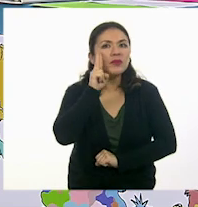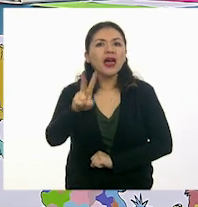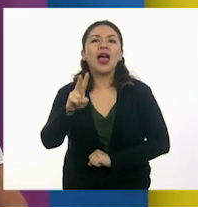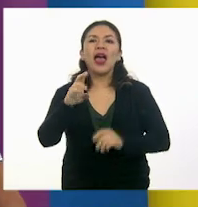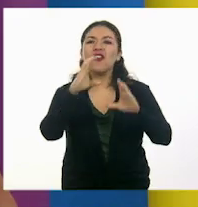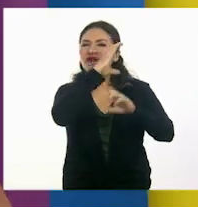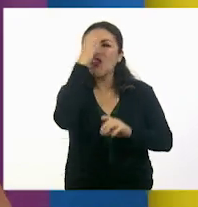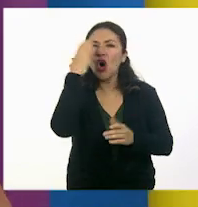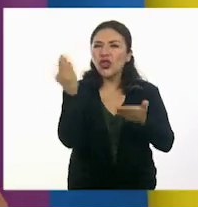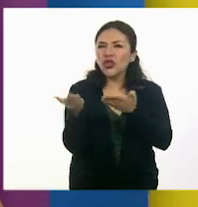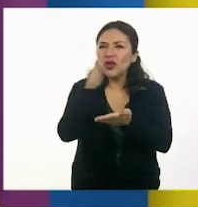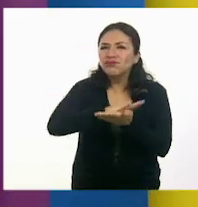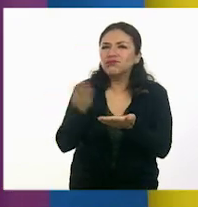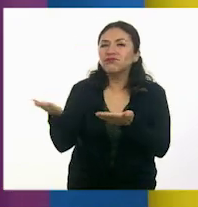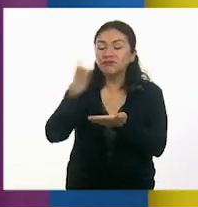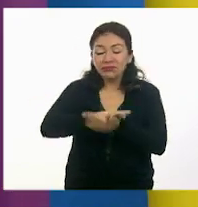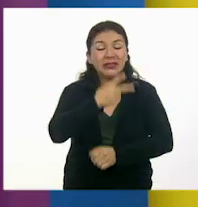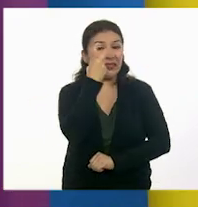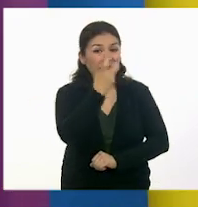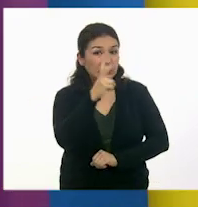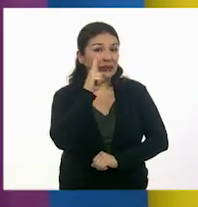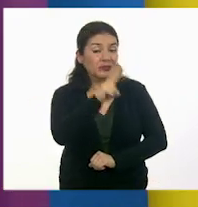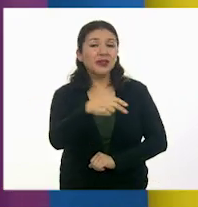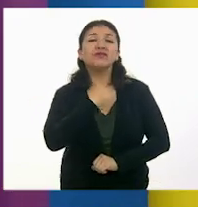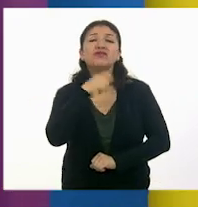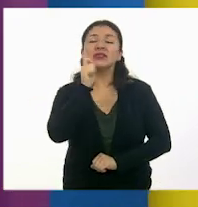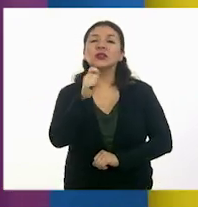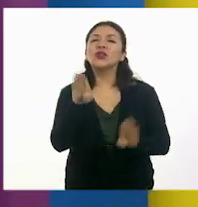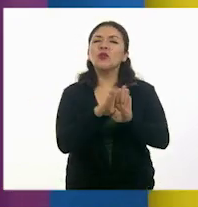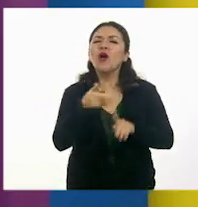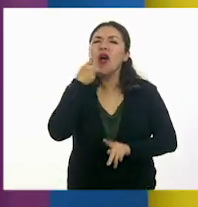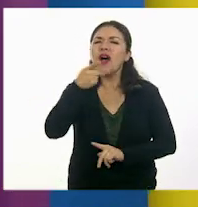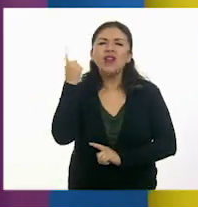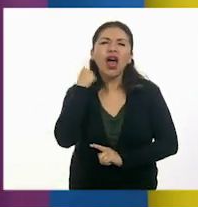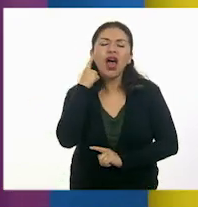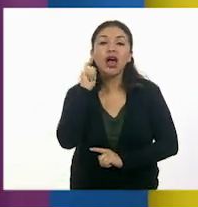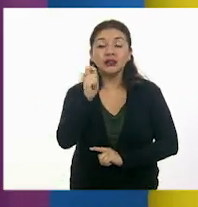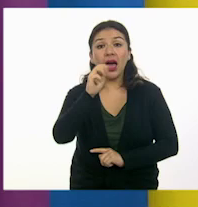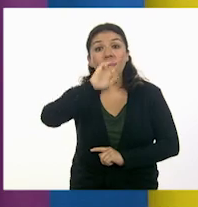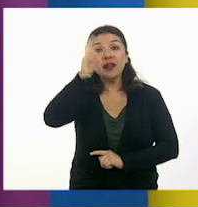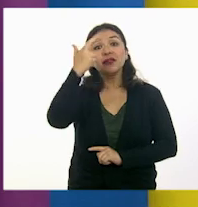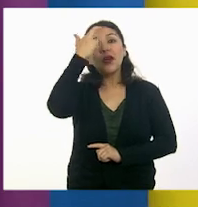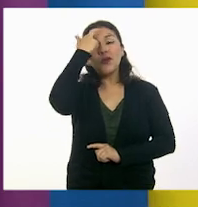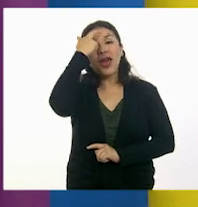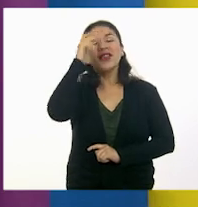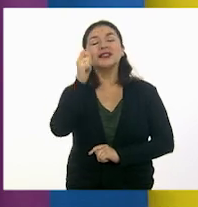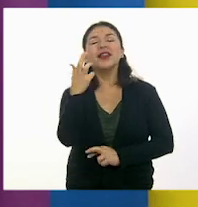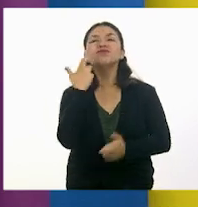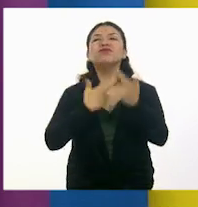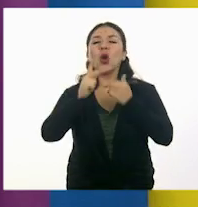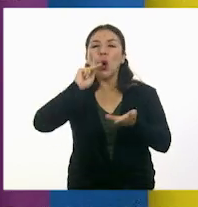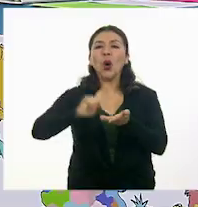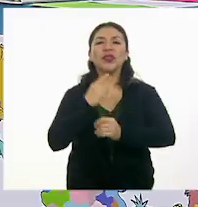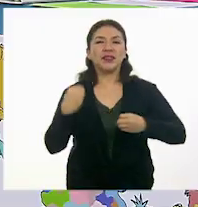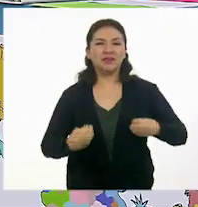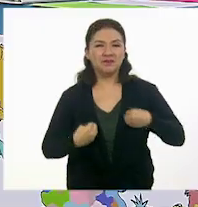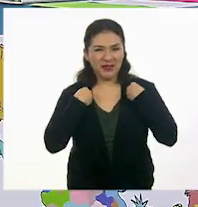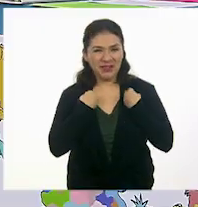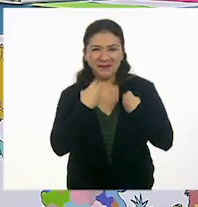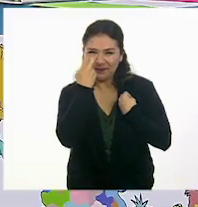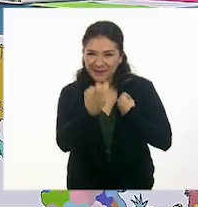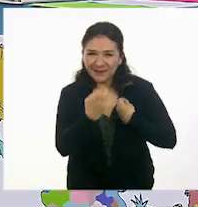fotos. Así es Julio, es muy cierta la frase de recordar es volver a vivir. Así es.